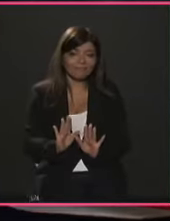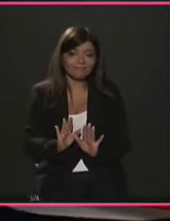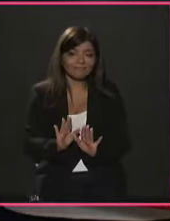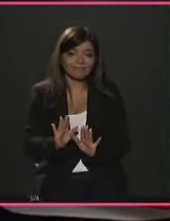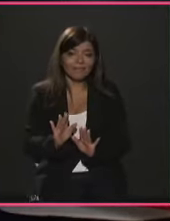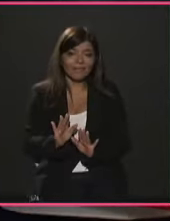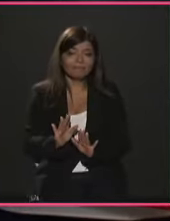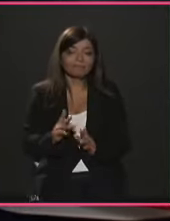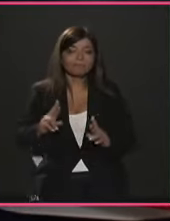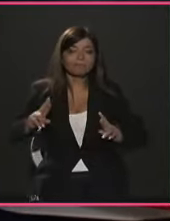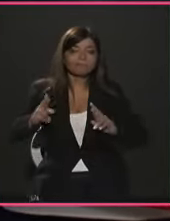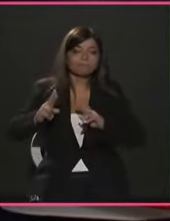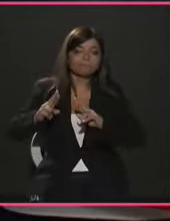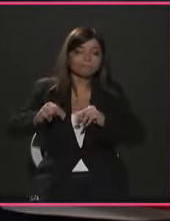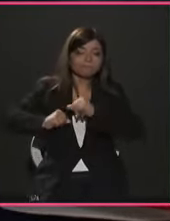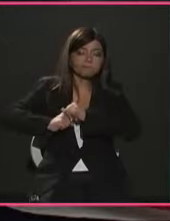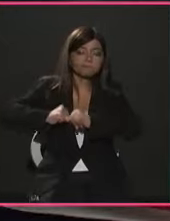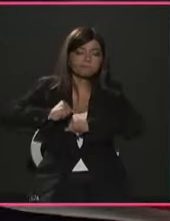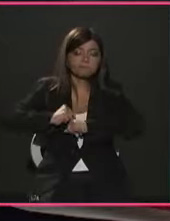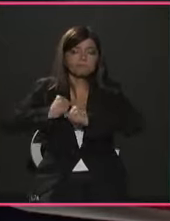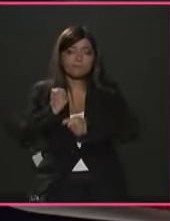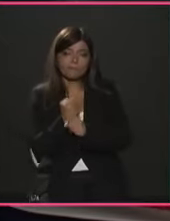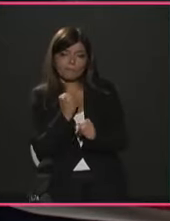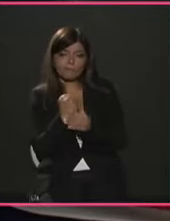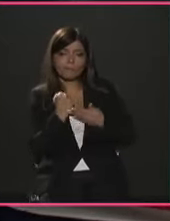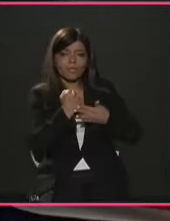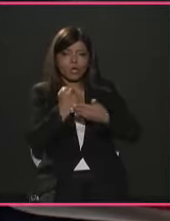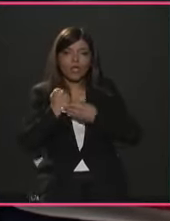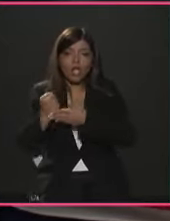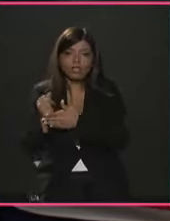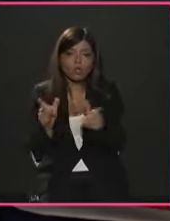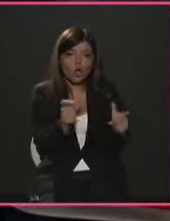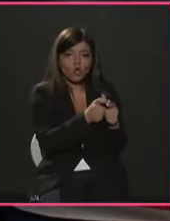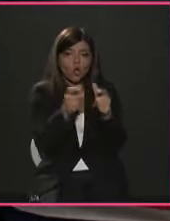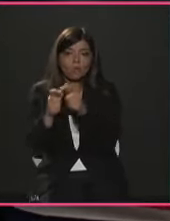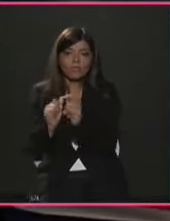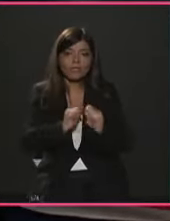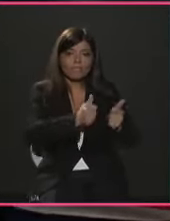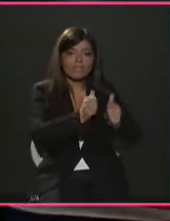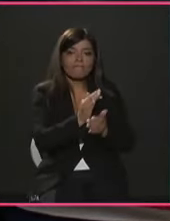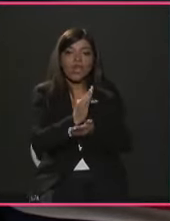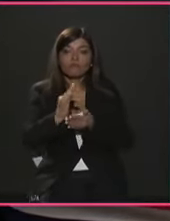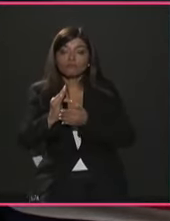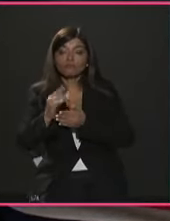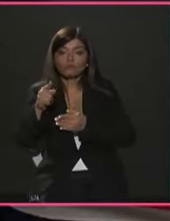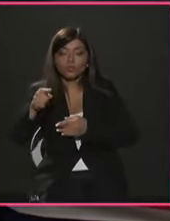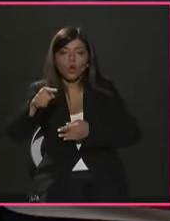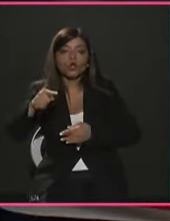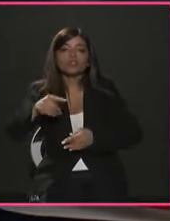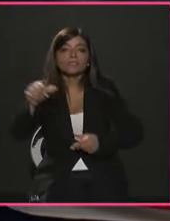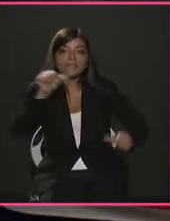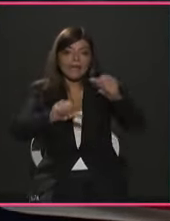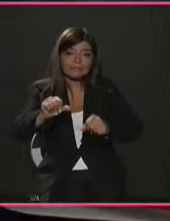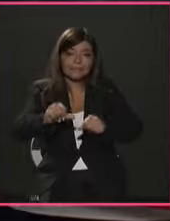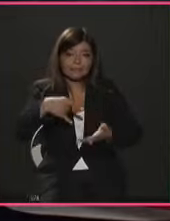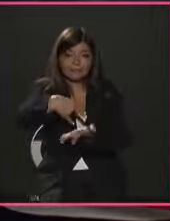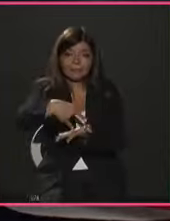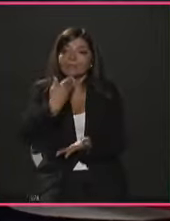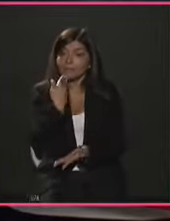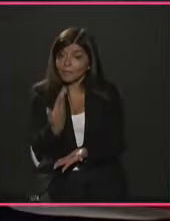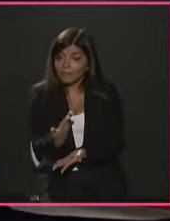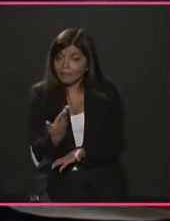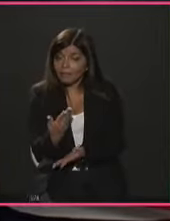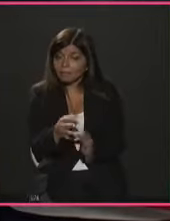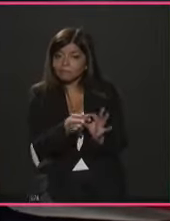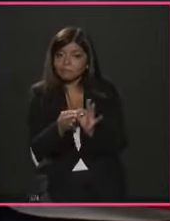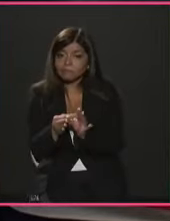se ha construido con un trabajo muy colaborativo eh con las comisiones de desafío del futuro del senado y de ciencia de la cámara y lo que busca es